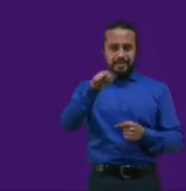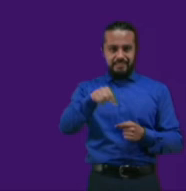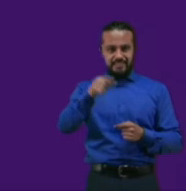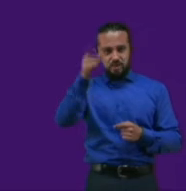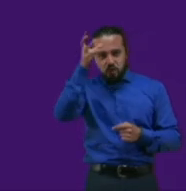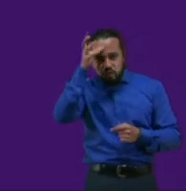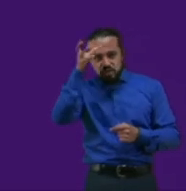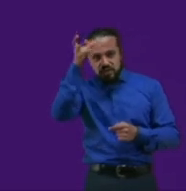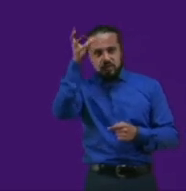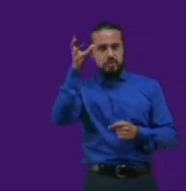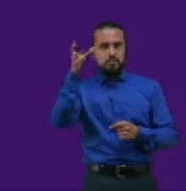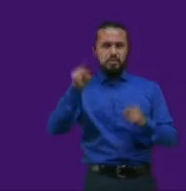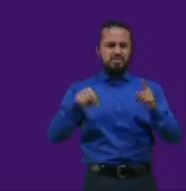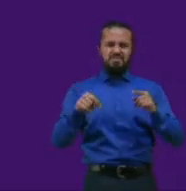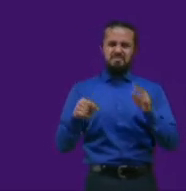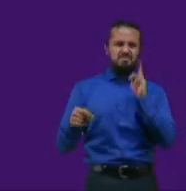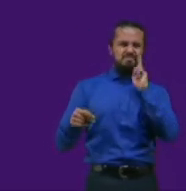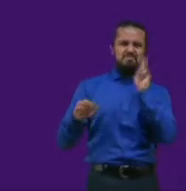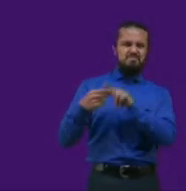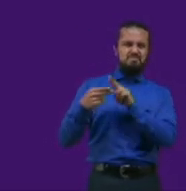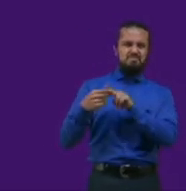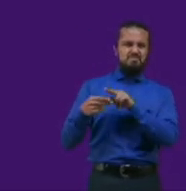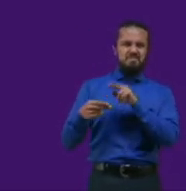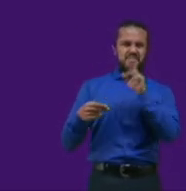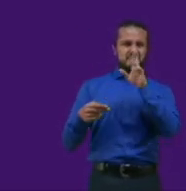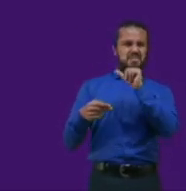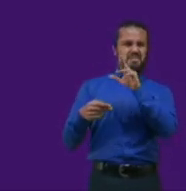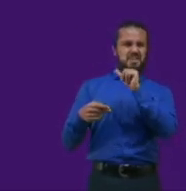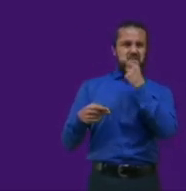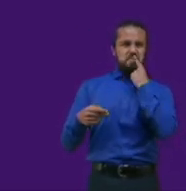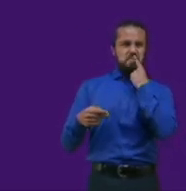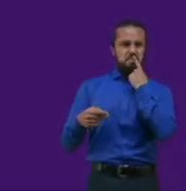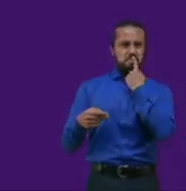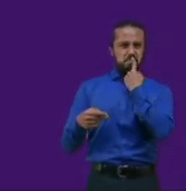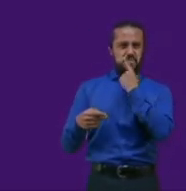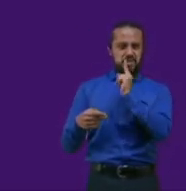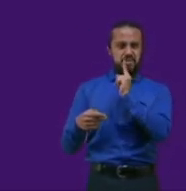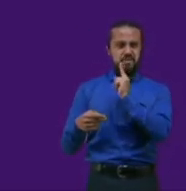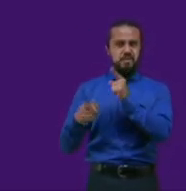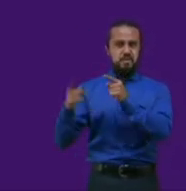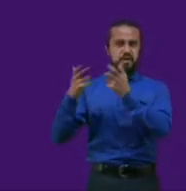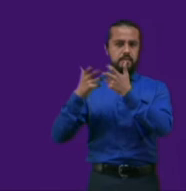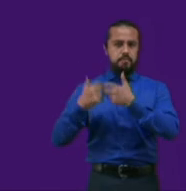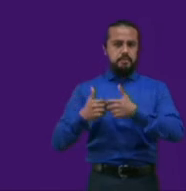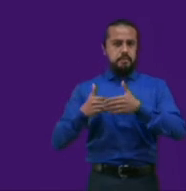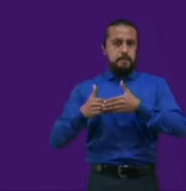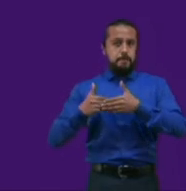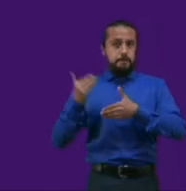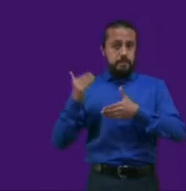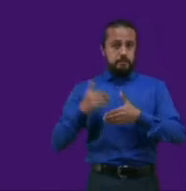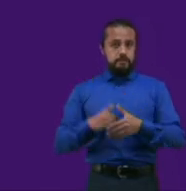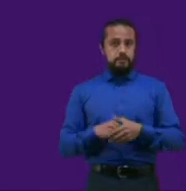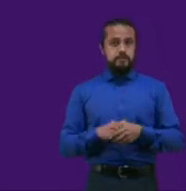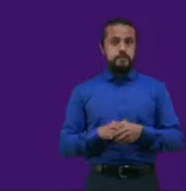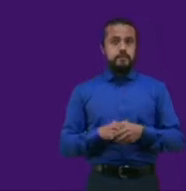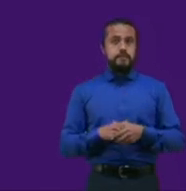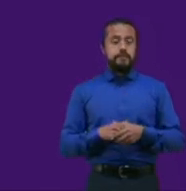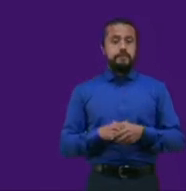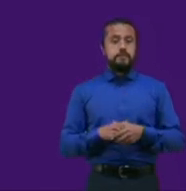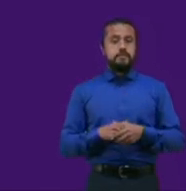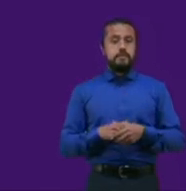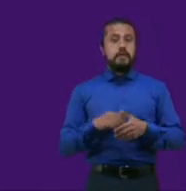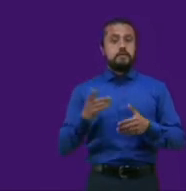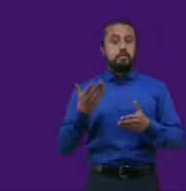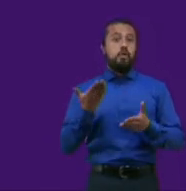es extraño. No es algo que está cuando las empresas arrancan, ¿no? Y es importante, de nuevo,